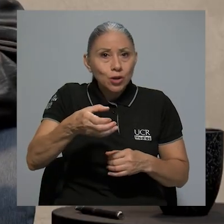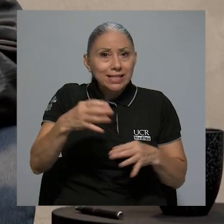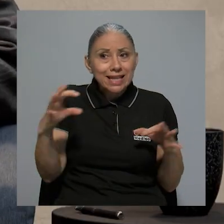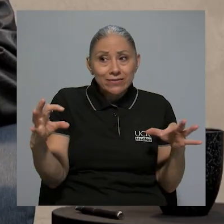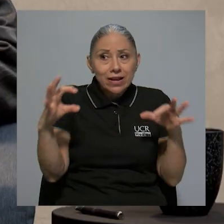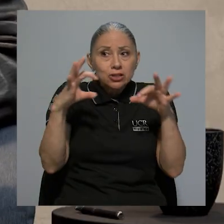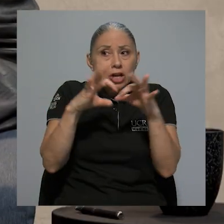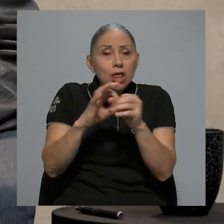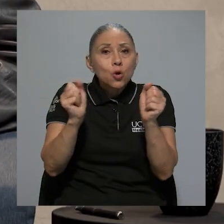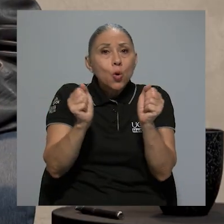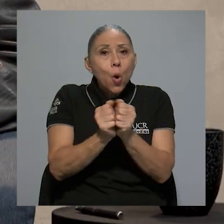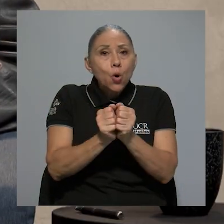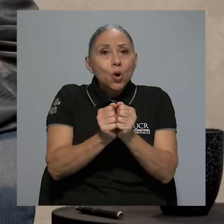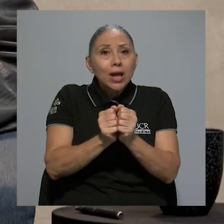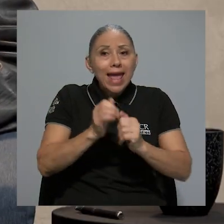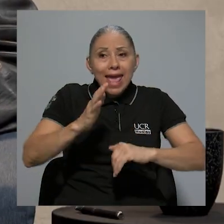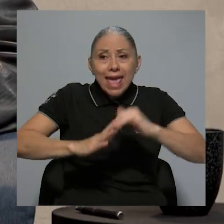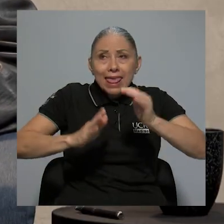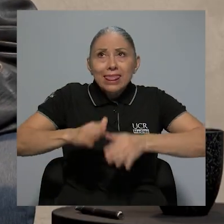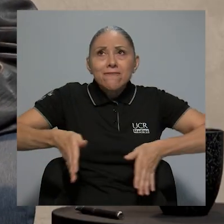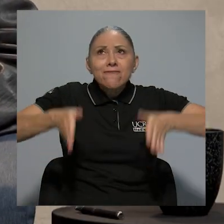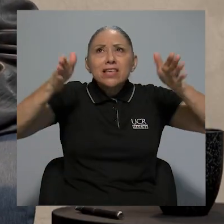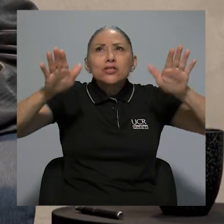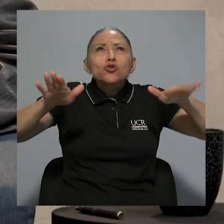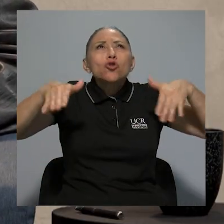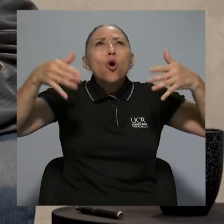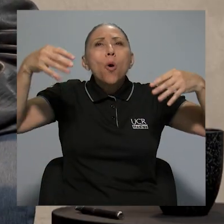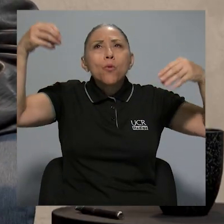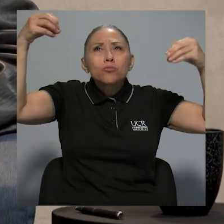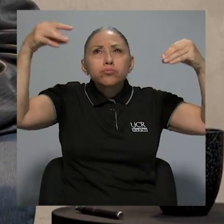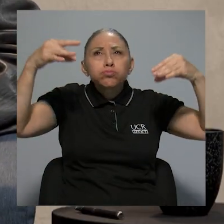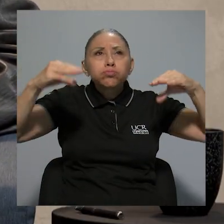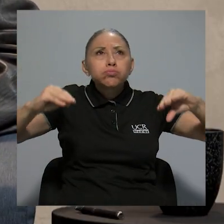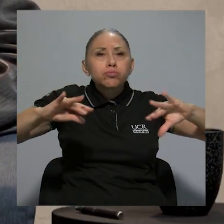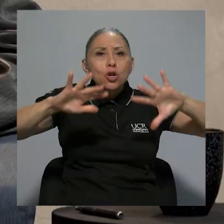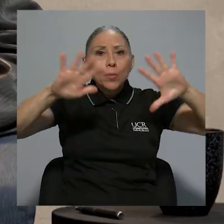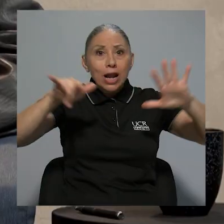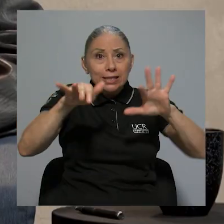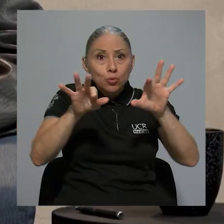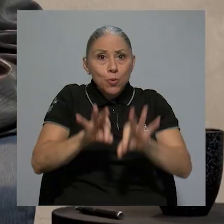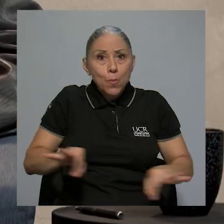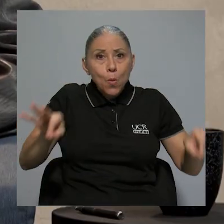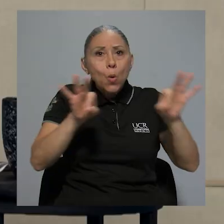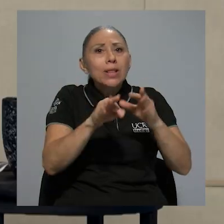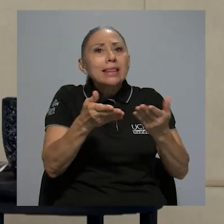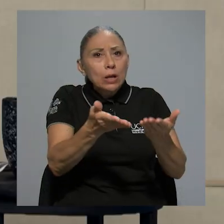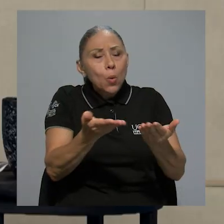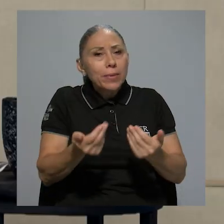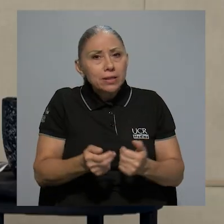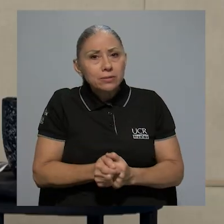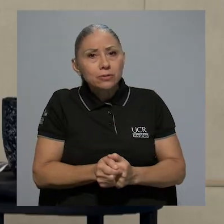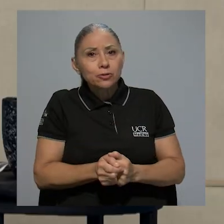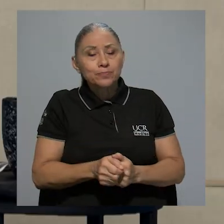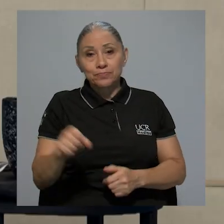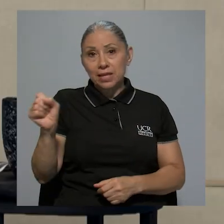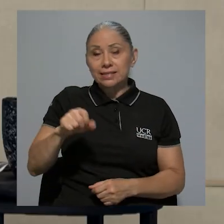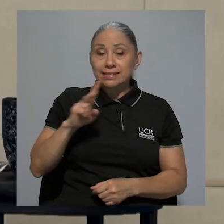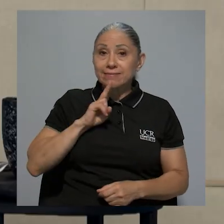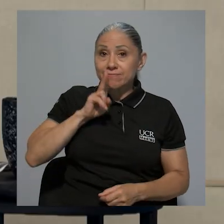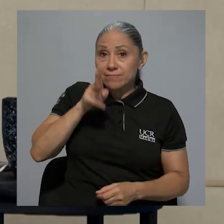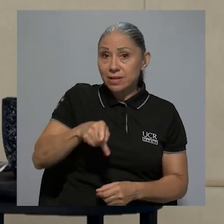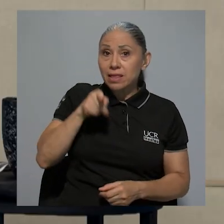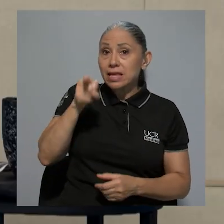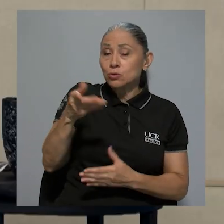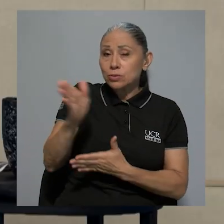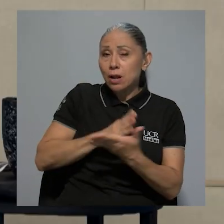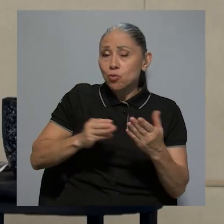respecto a iluminación de los edificios. Y eso me parece que es de singular importancia. Coméntenos. Sí, en realidad esto es